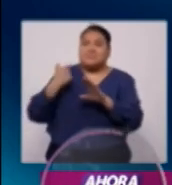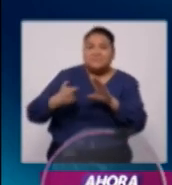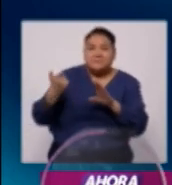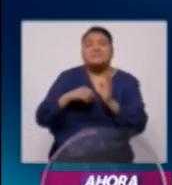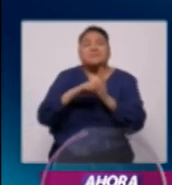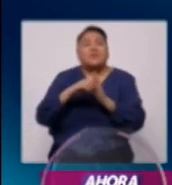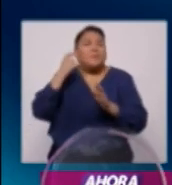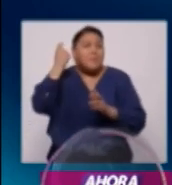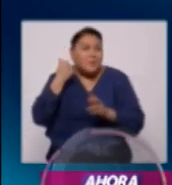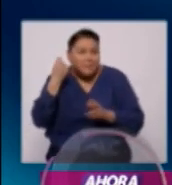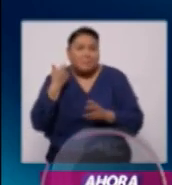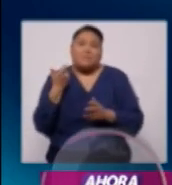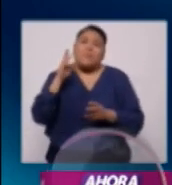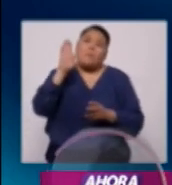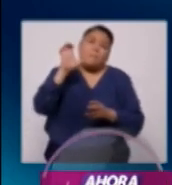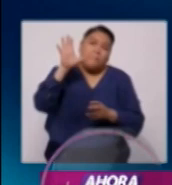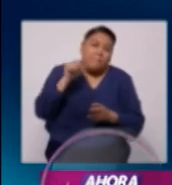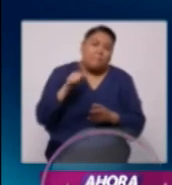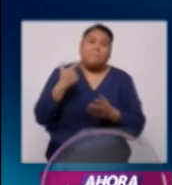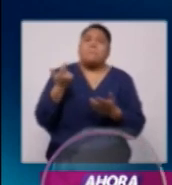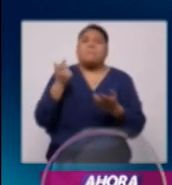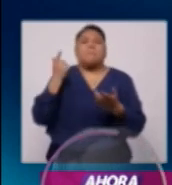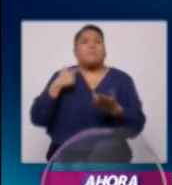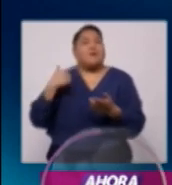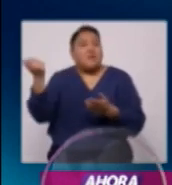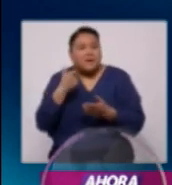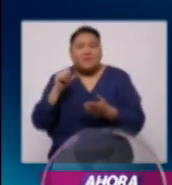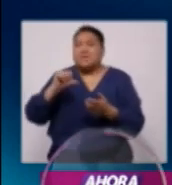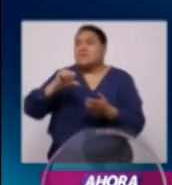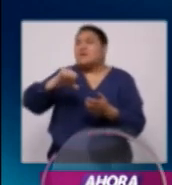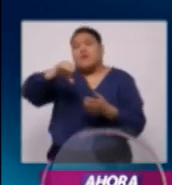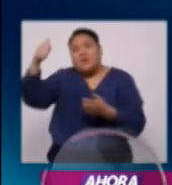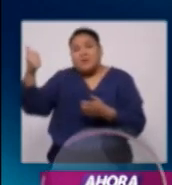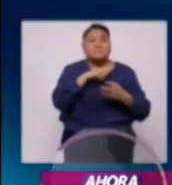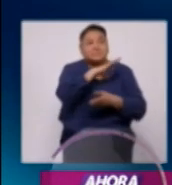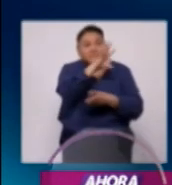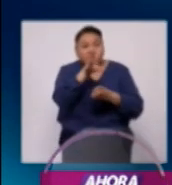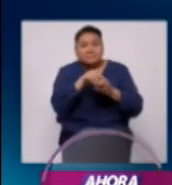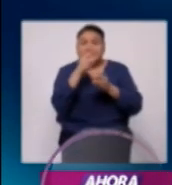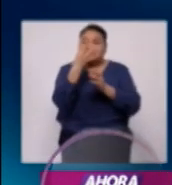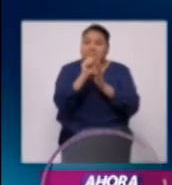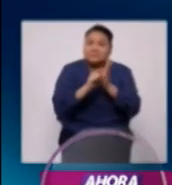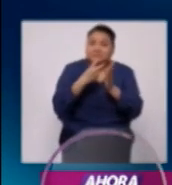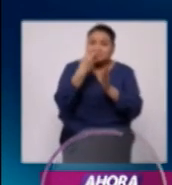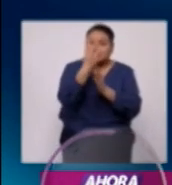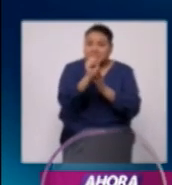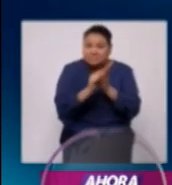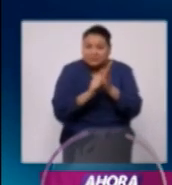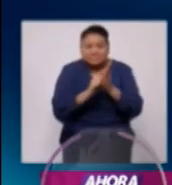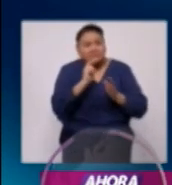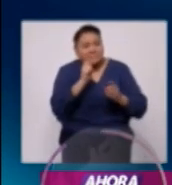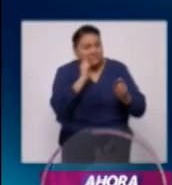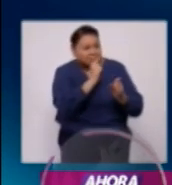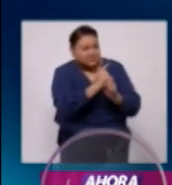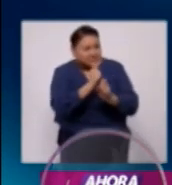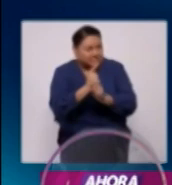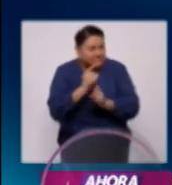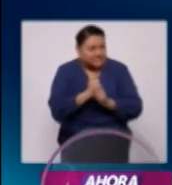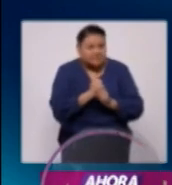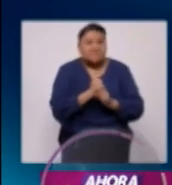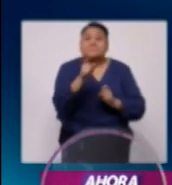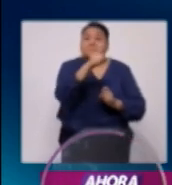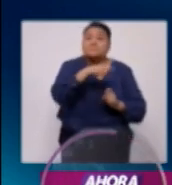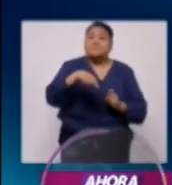ENIC 2022 muestra que el 70% del gasto de los hogares se destinó a alimentos, transporte, educación y